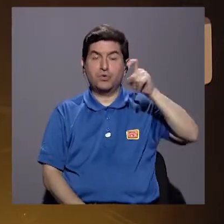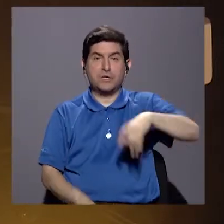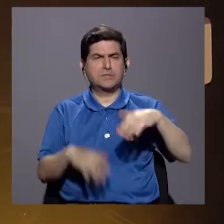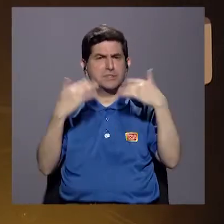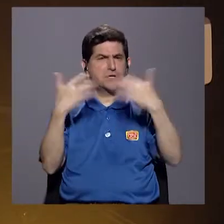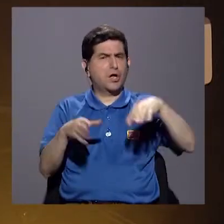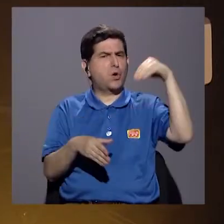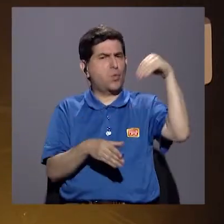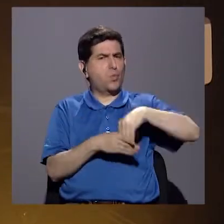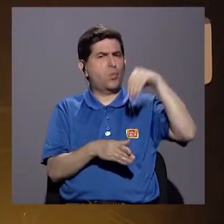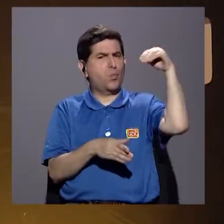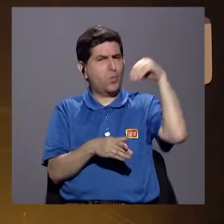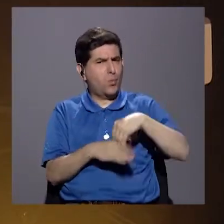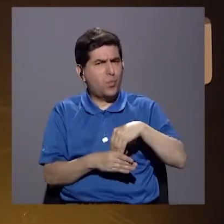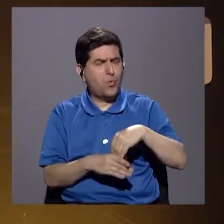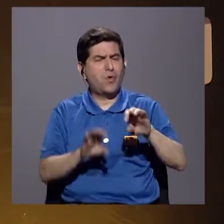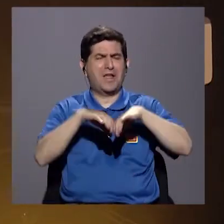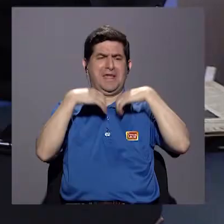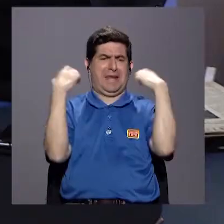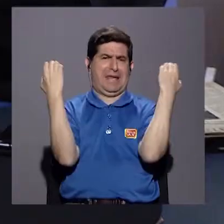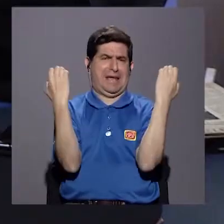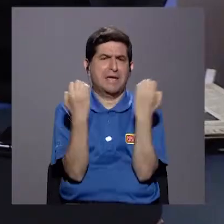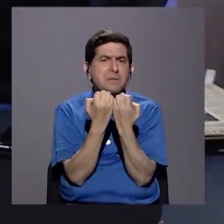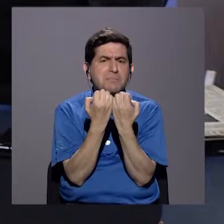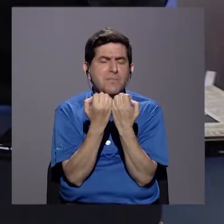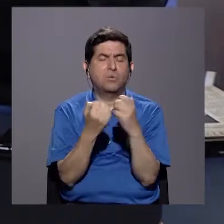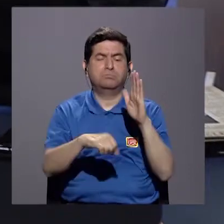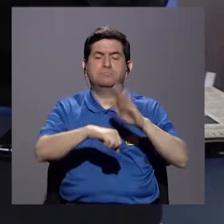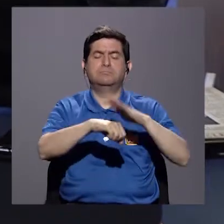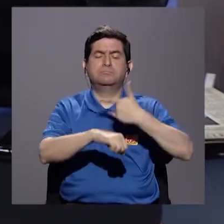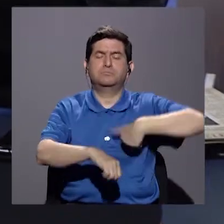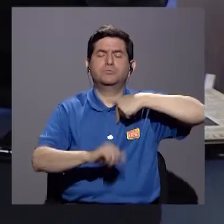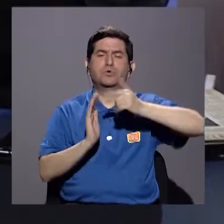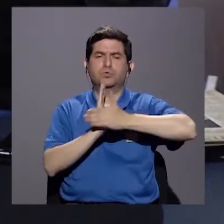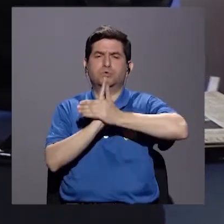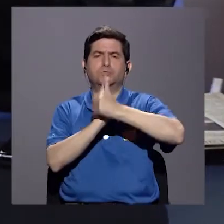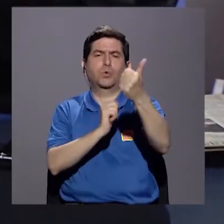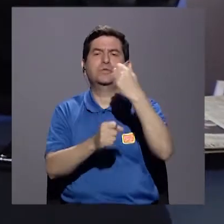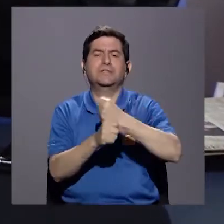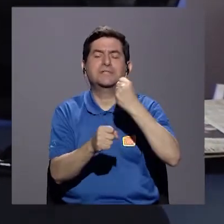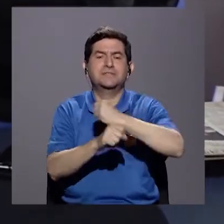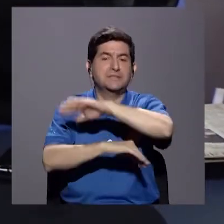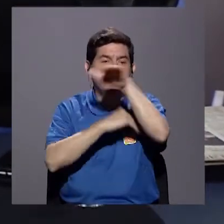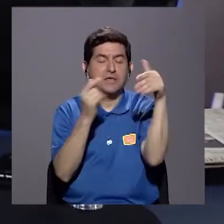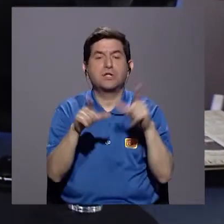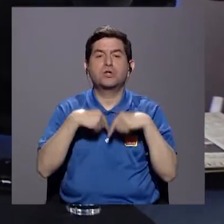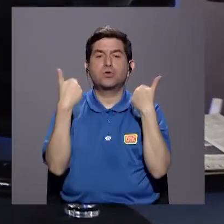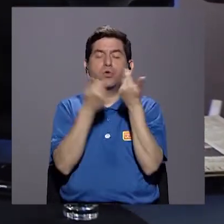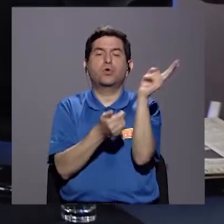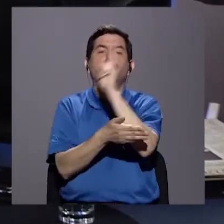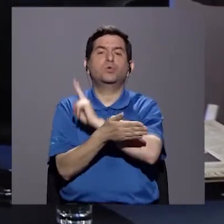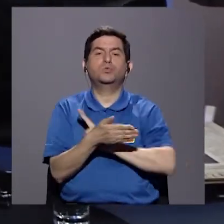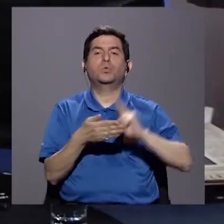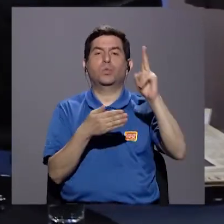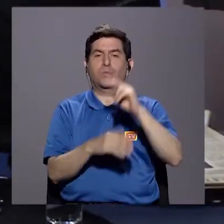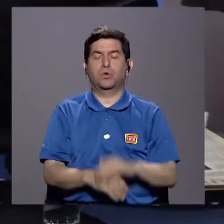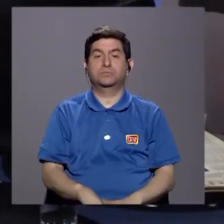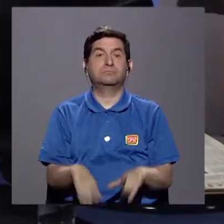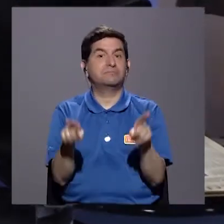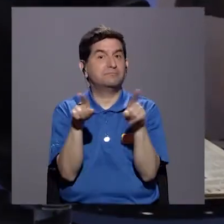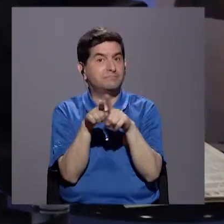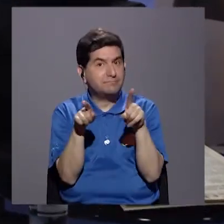son aquellos que requieren una enorme inversión en equipamiento y que nos permite potenciar el trabajo de todos los